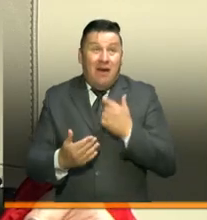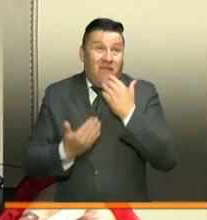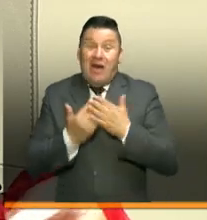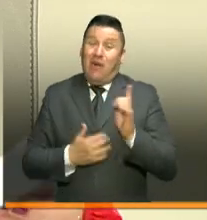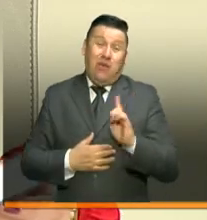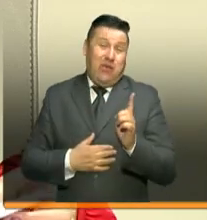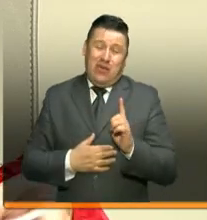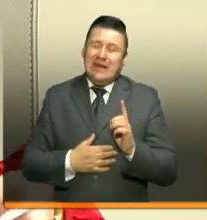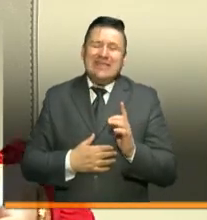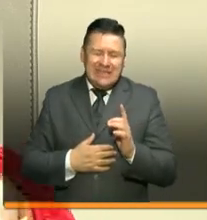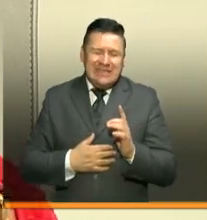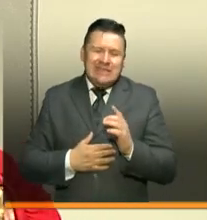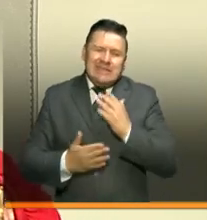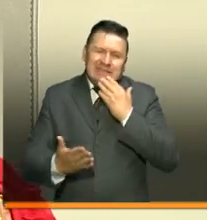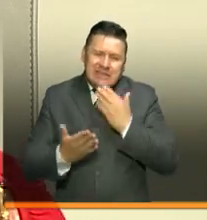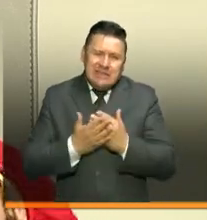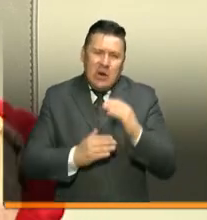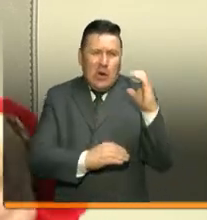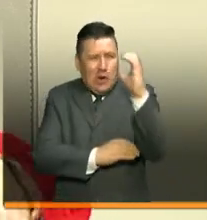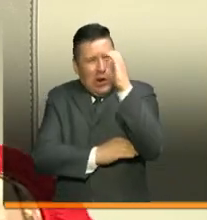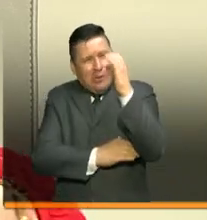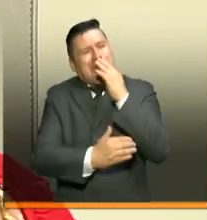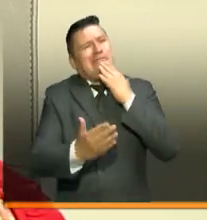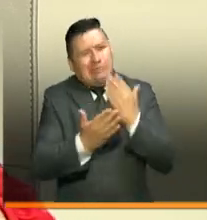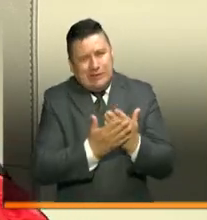sencillo, pero que se lo debemos a nuestro país,